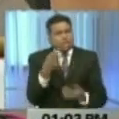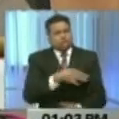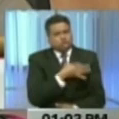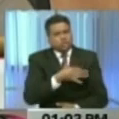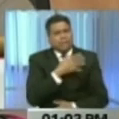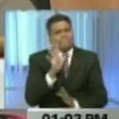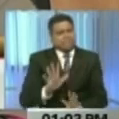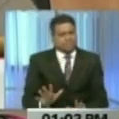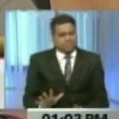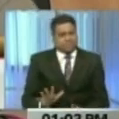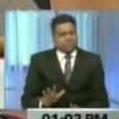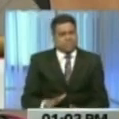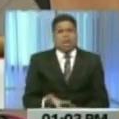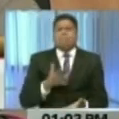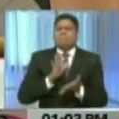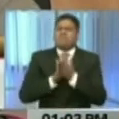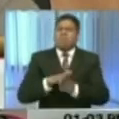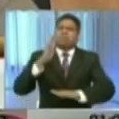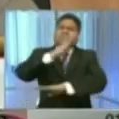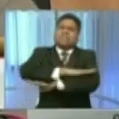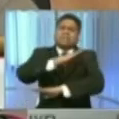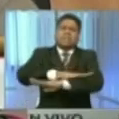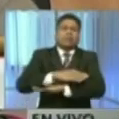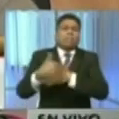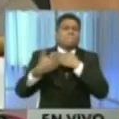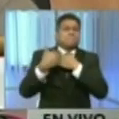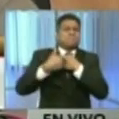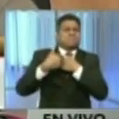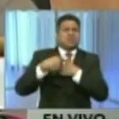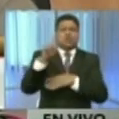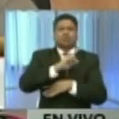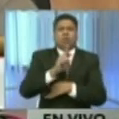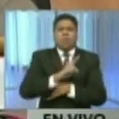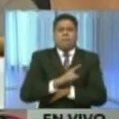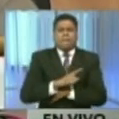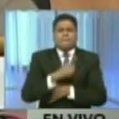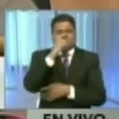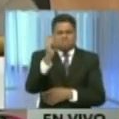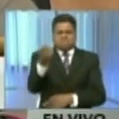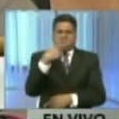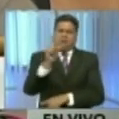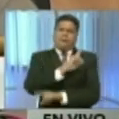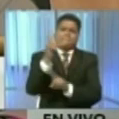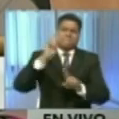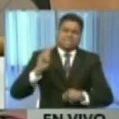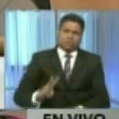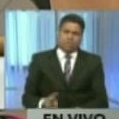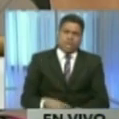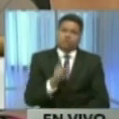socialmente. Cesen esta campaña de desprestigio. Yo llamo a la conciencia